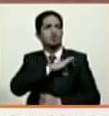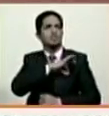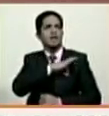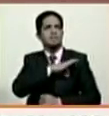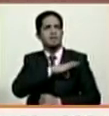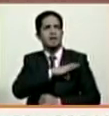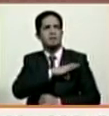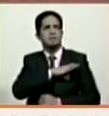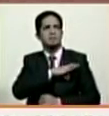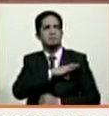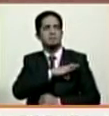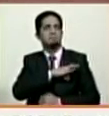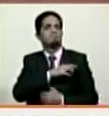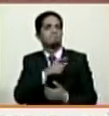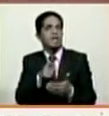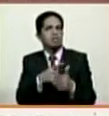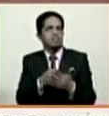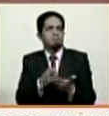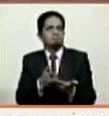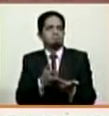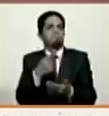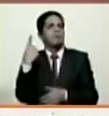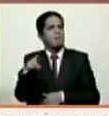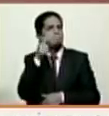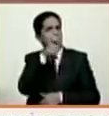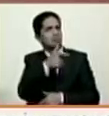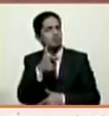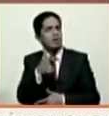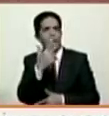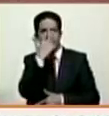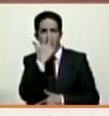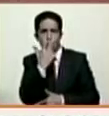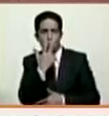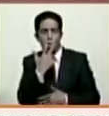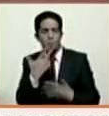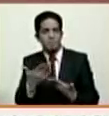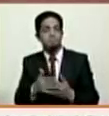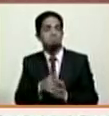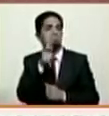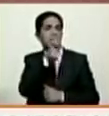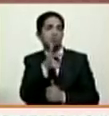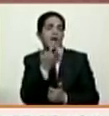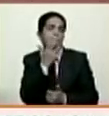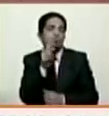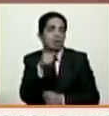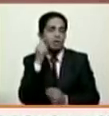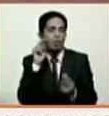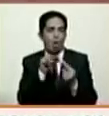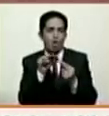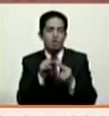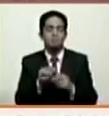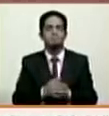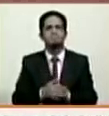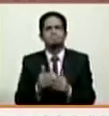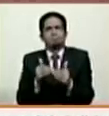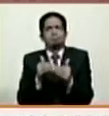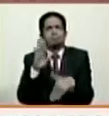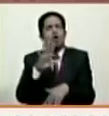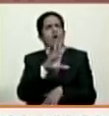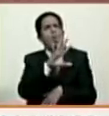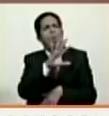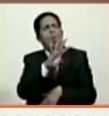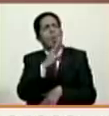países y ciudades del continente americano. Para quien no lo sepa, El 40%, casi